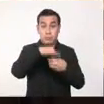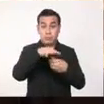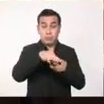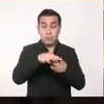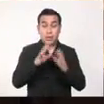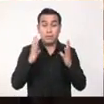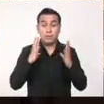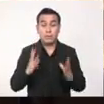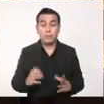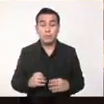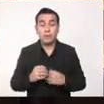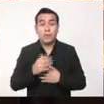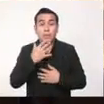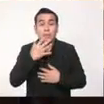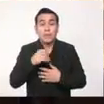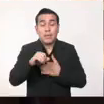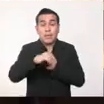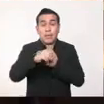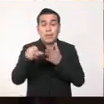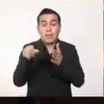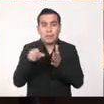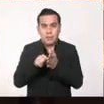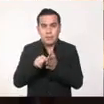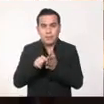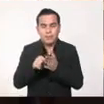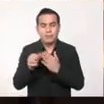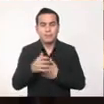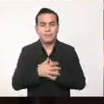gobierno en la Asamblea Legislativa,